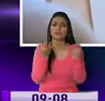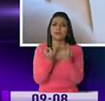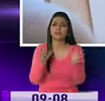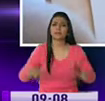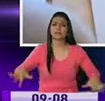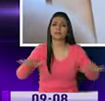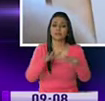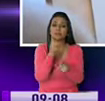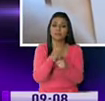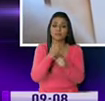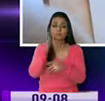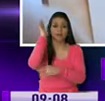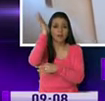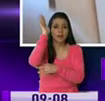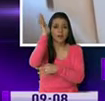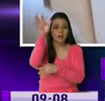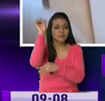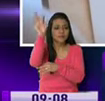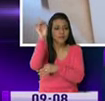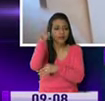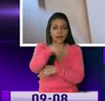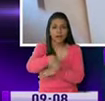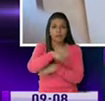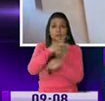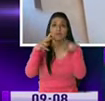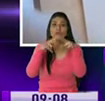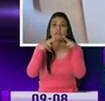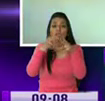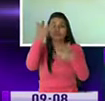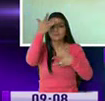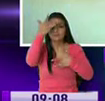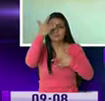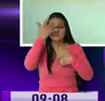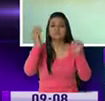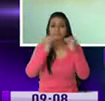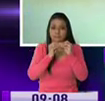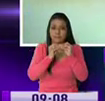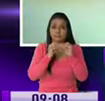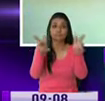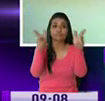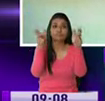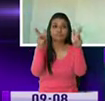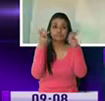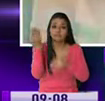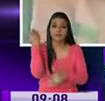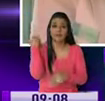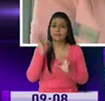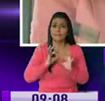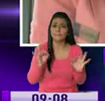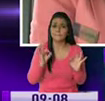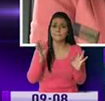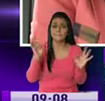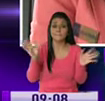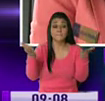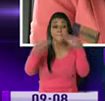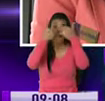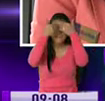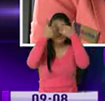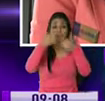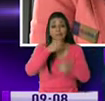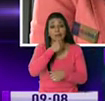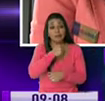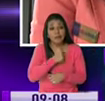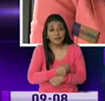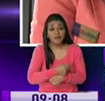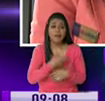eso estas charlas integrales para conocer un poco más este tipo de enfermedad, que anteriormente eran tabús, como eran los abuelitos, los de